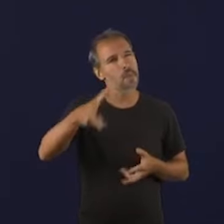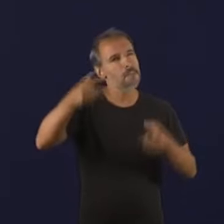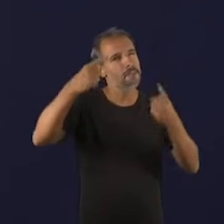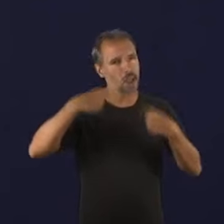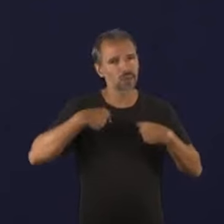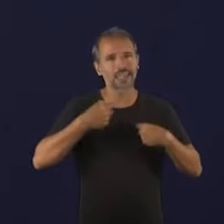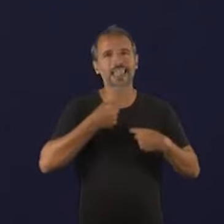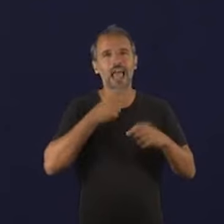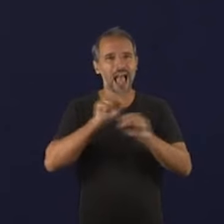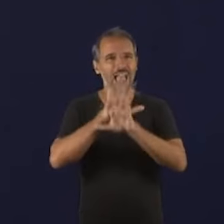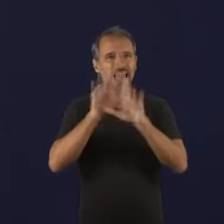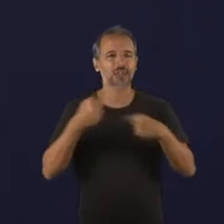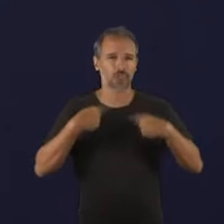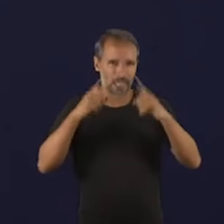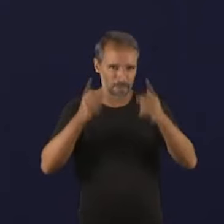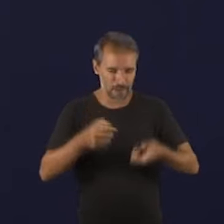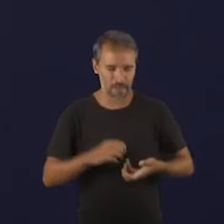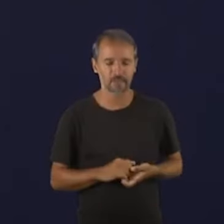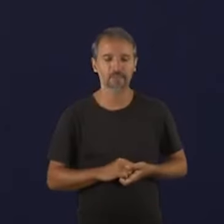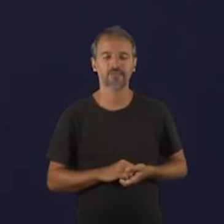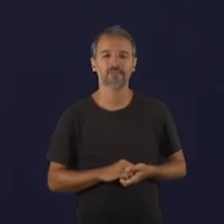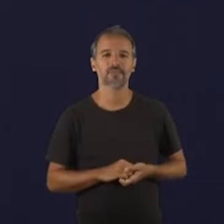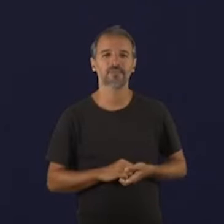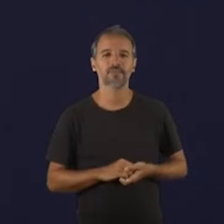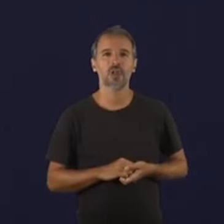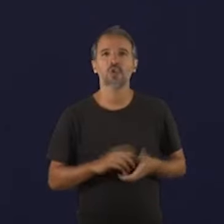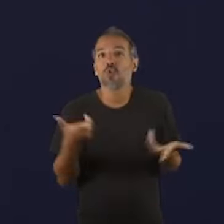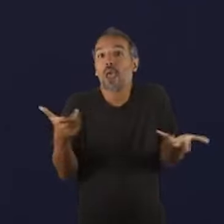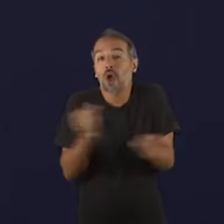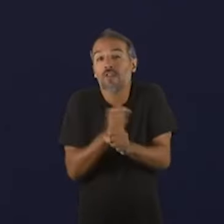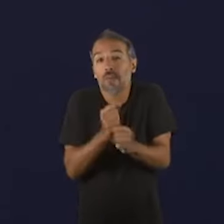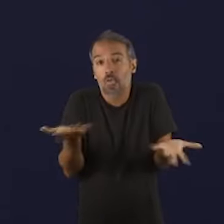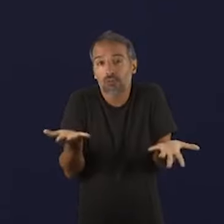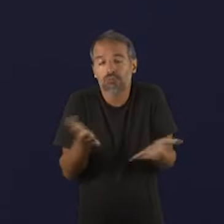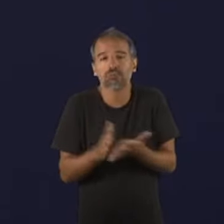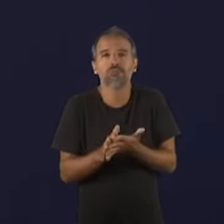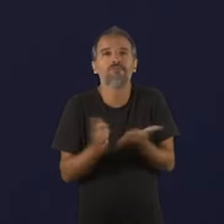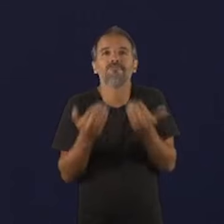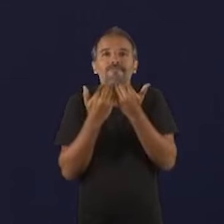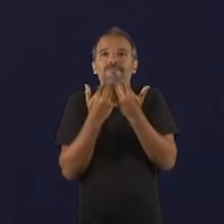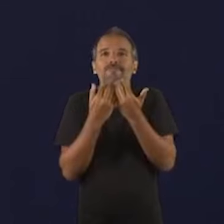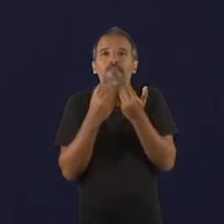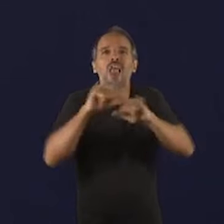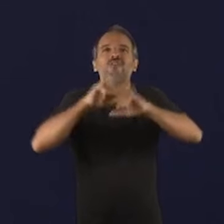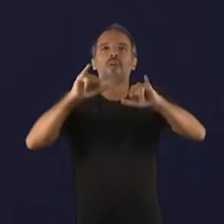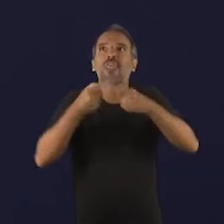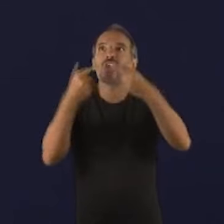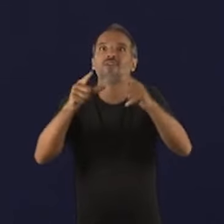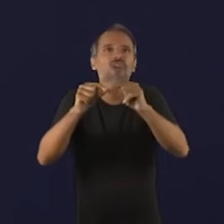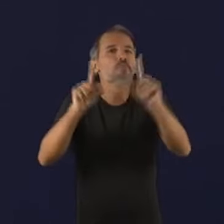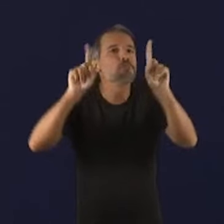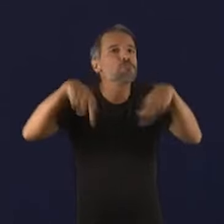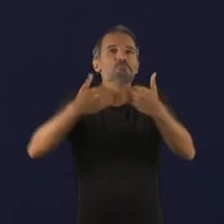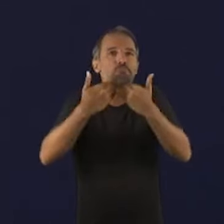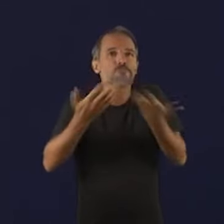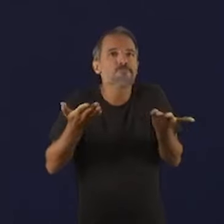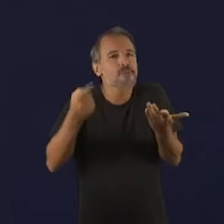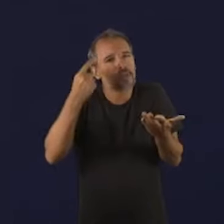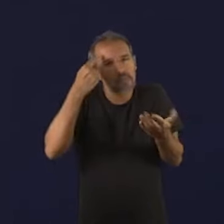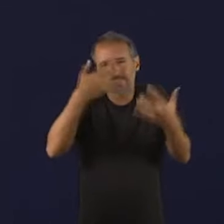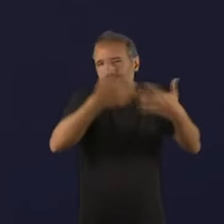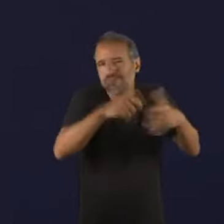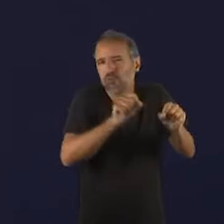iba a aclarar Yo también digamos eh No están confirmados no sé ni De dónde sacaron las las fechas Pero supongo que hicieron alguna conjetura Pero